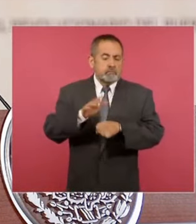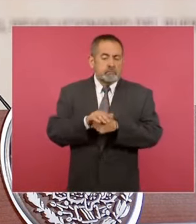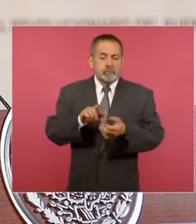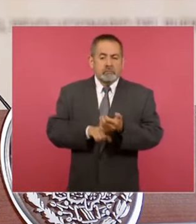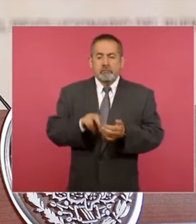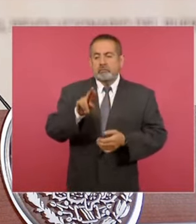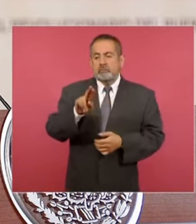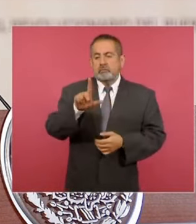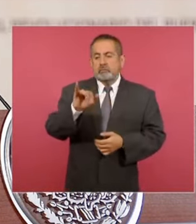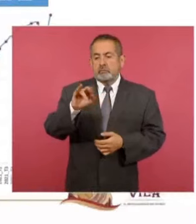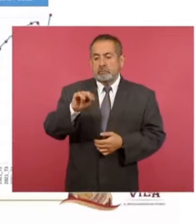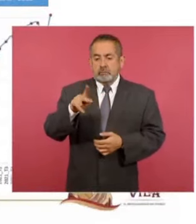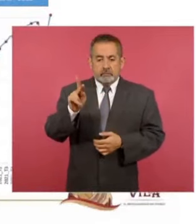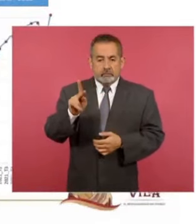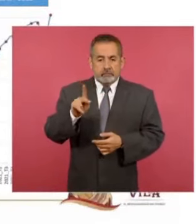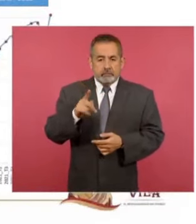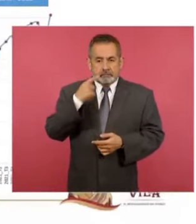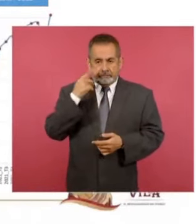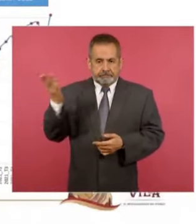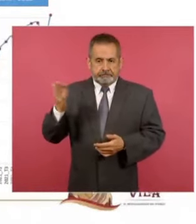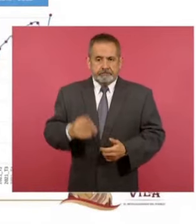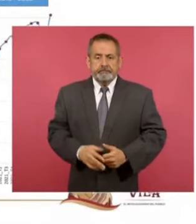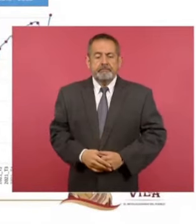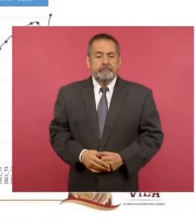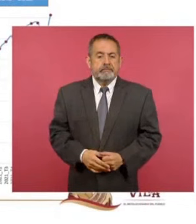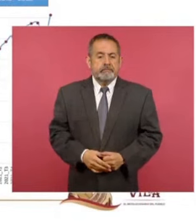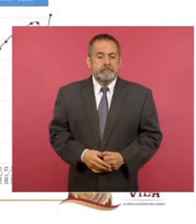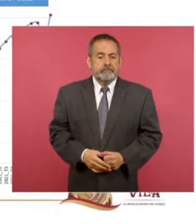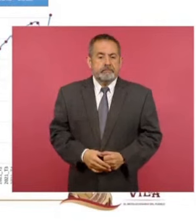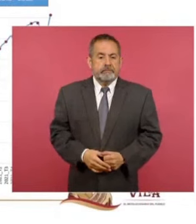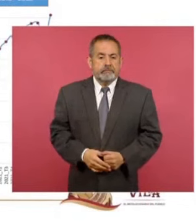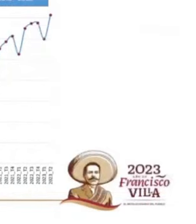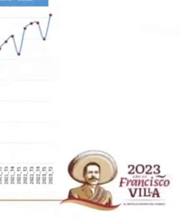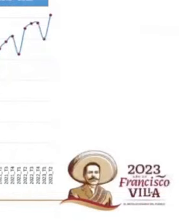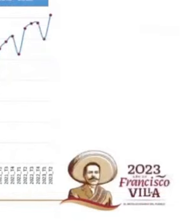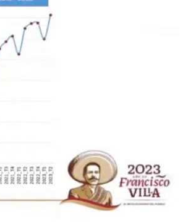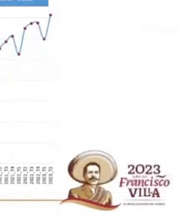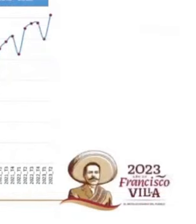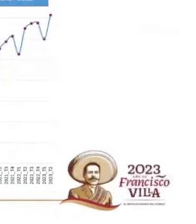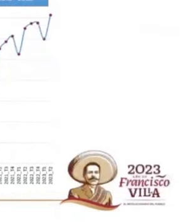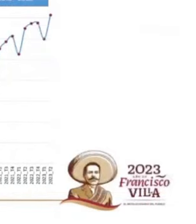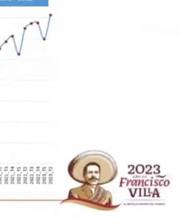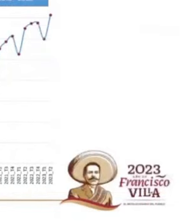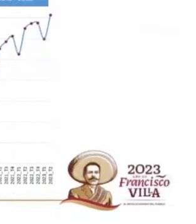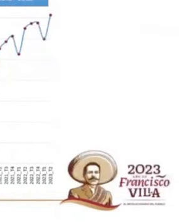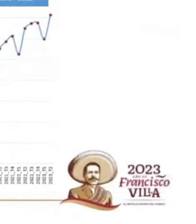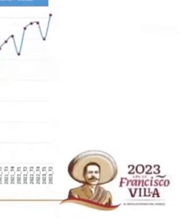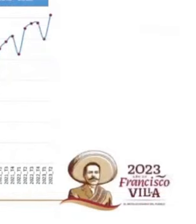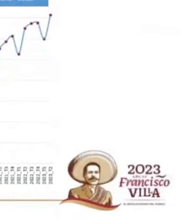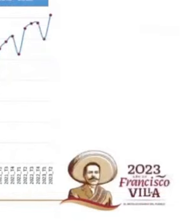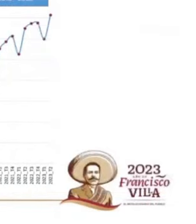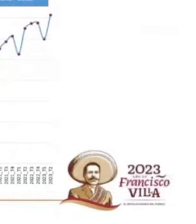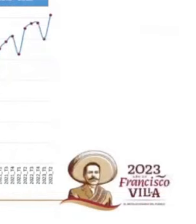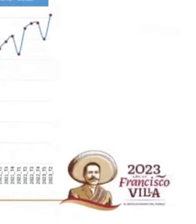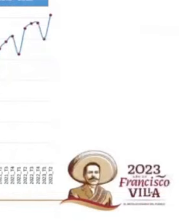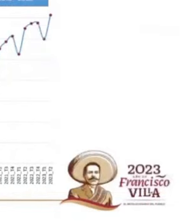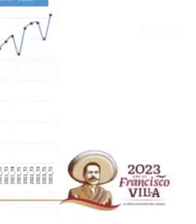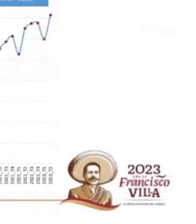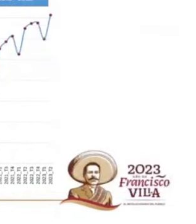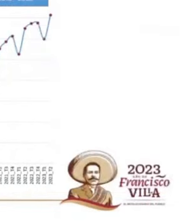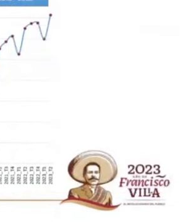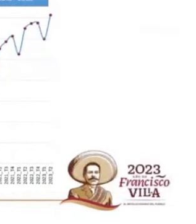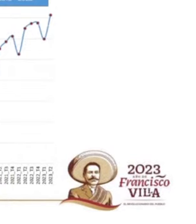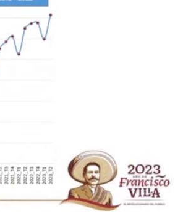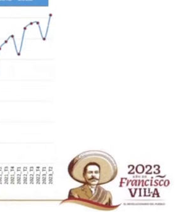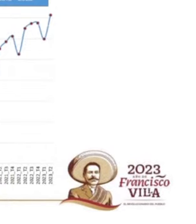Ulink, cinco mil 967 pesos con 50 centavos por los 350 dólares,